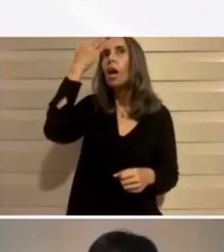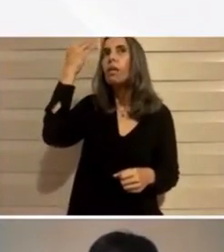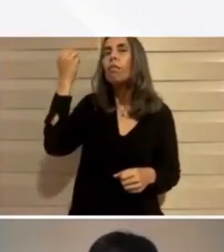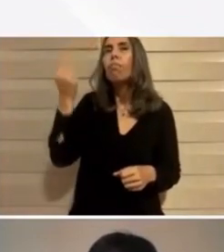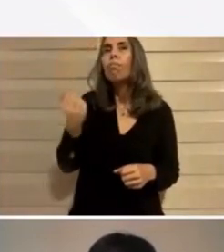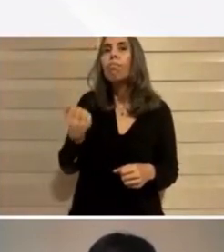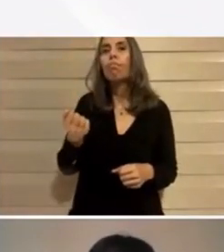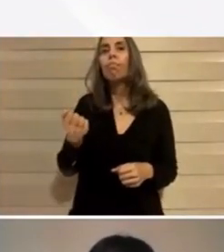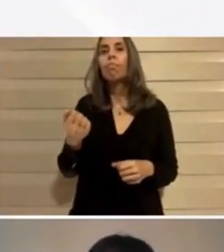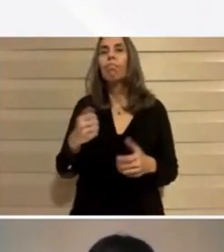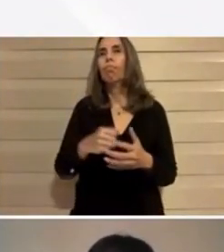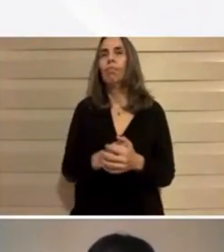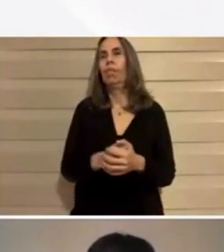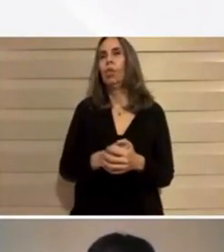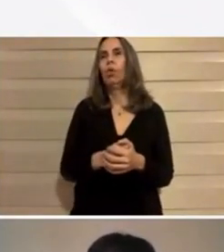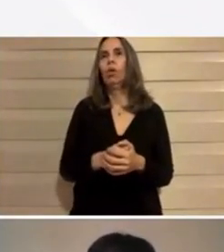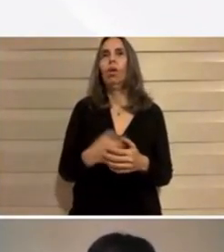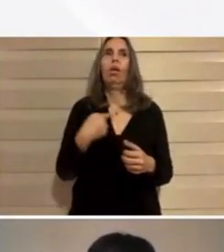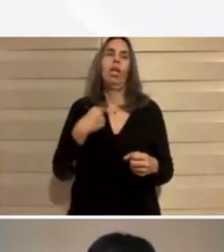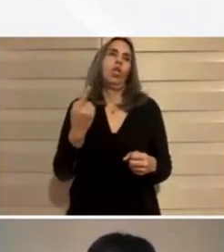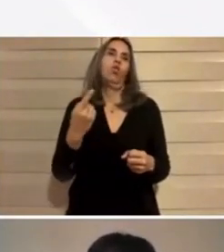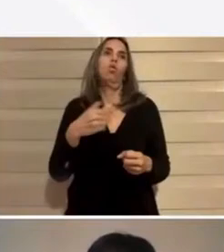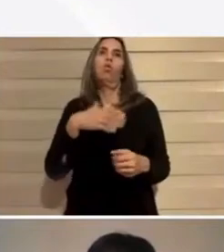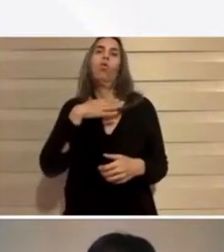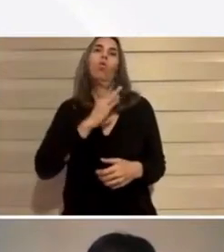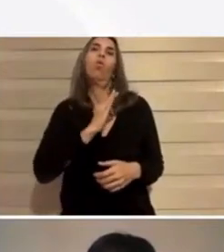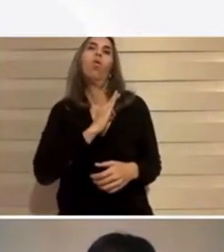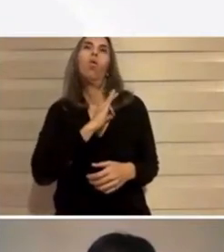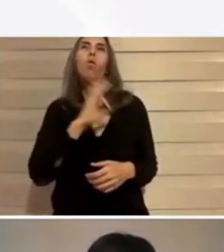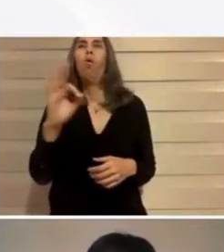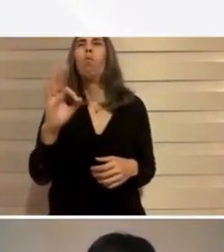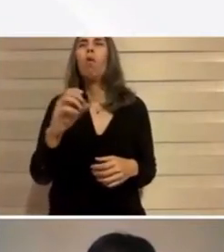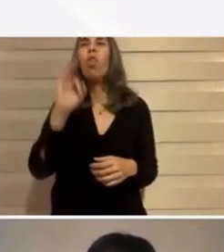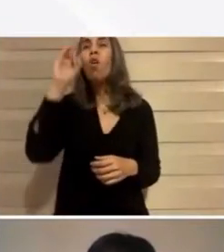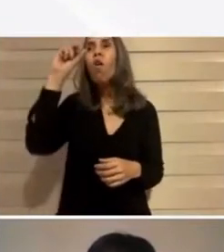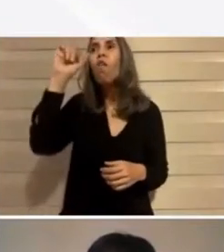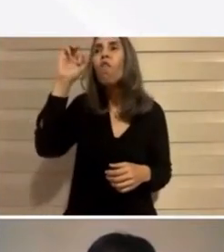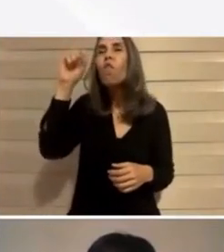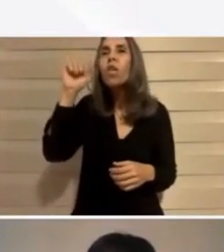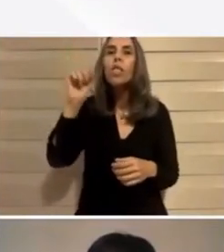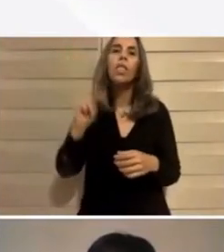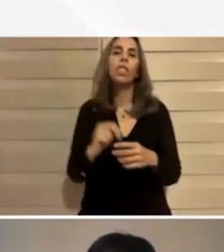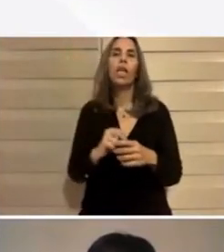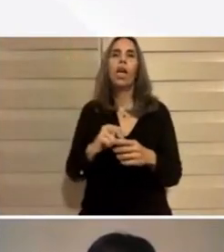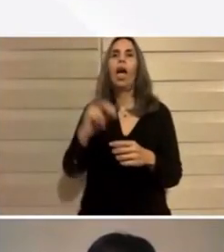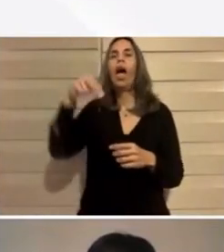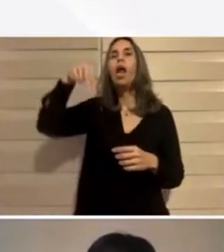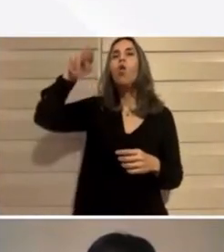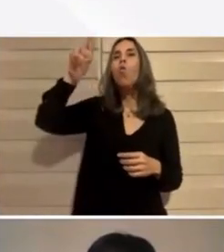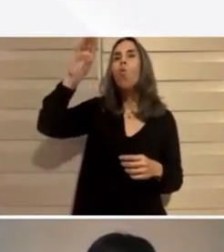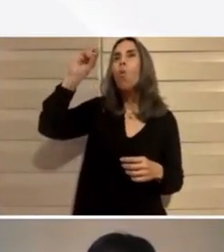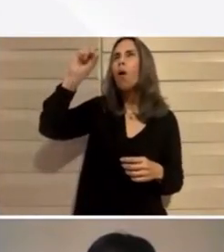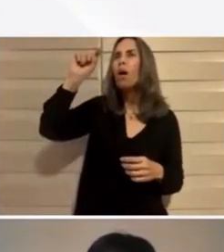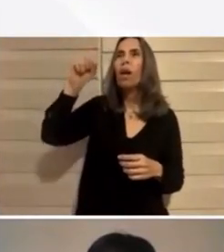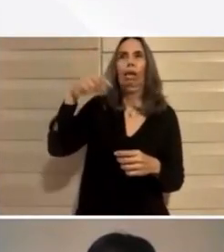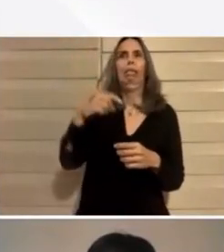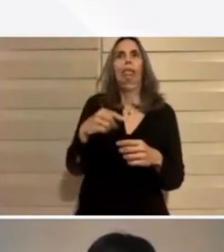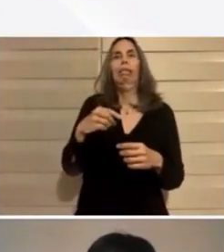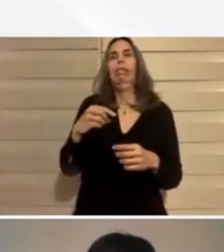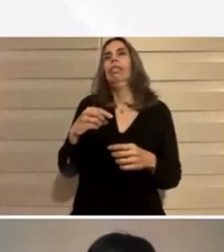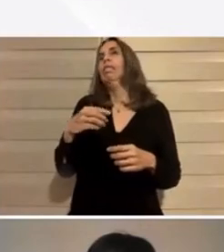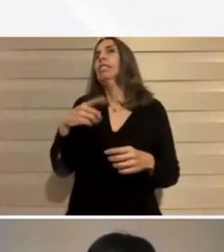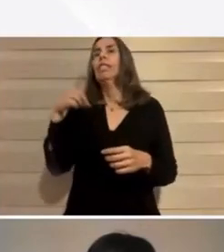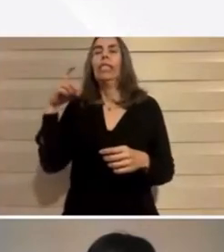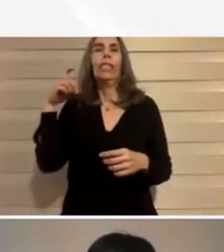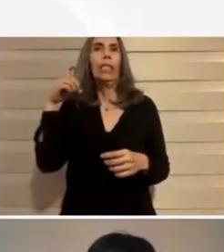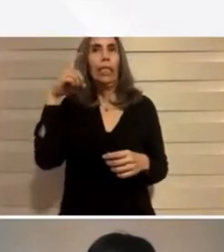exposición sobre cosas complejas de física, física nuclear, por ejemplo. Pues eso no estaba en